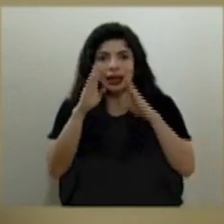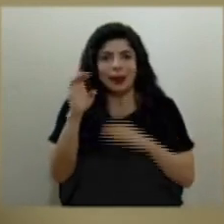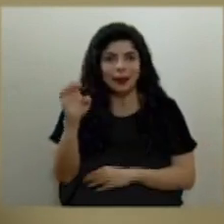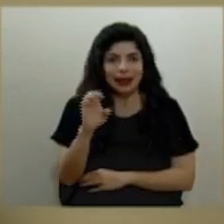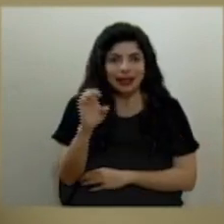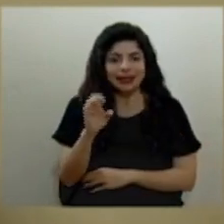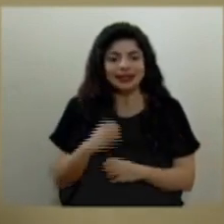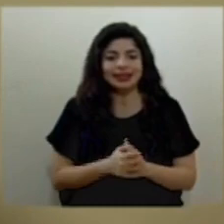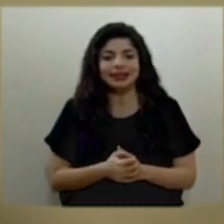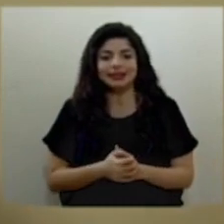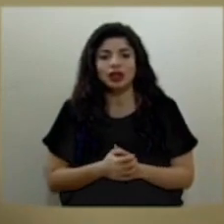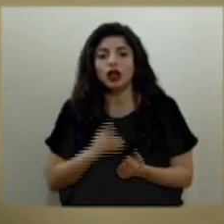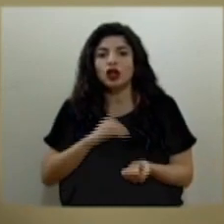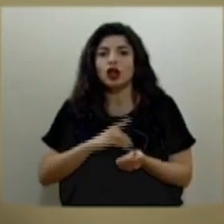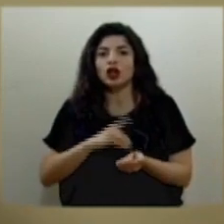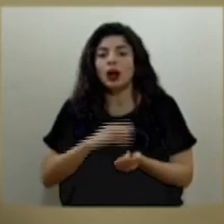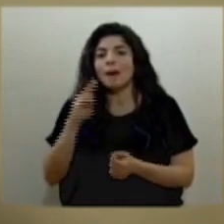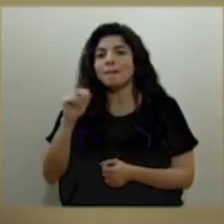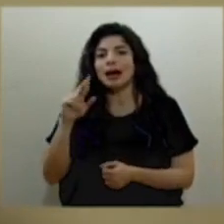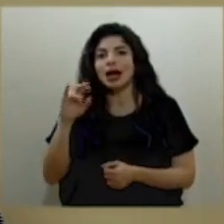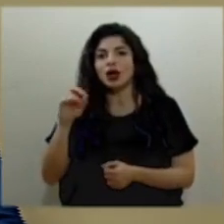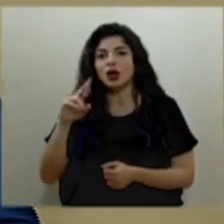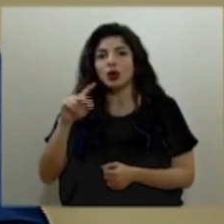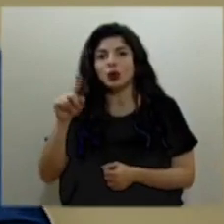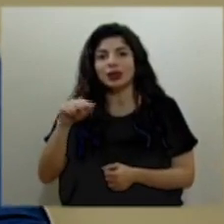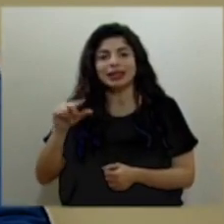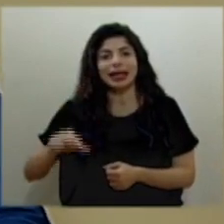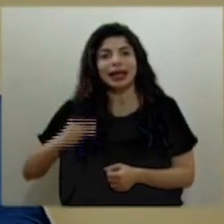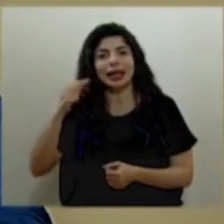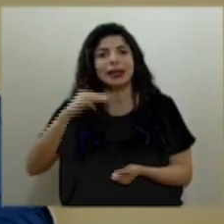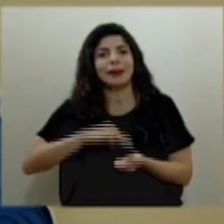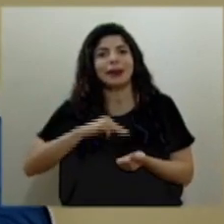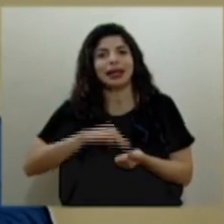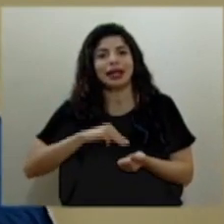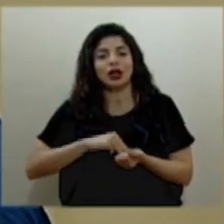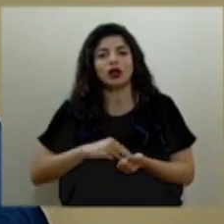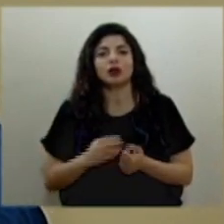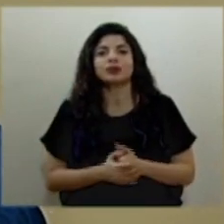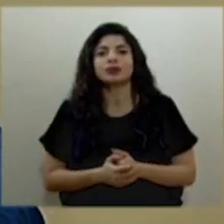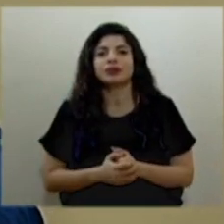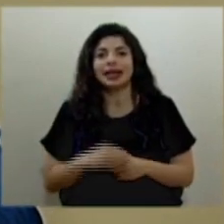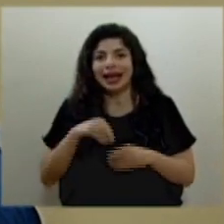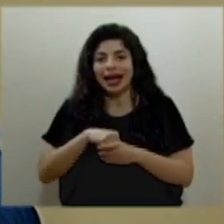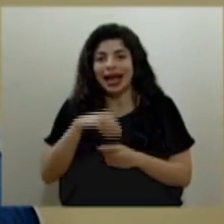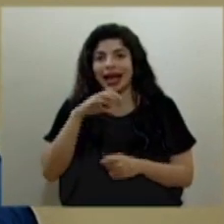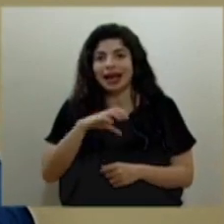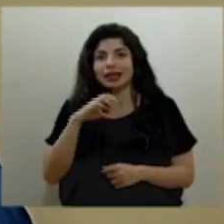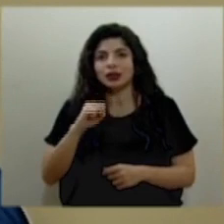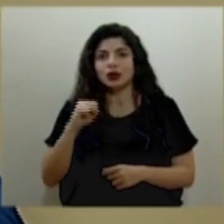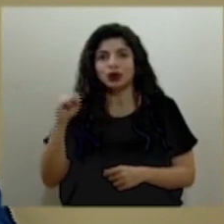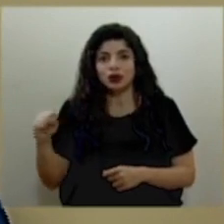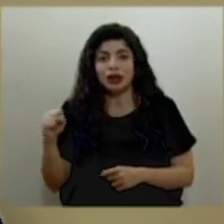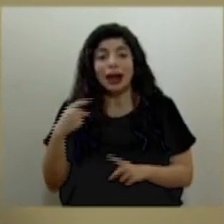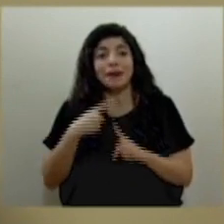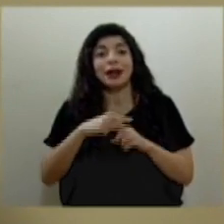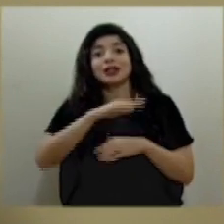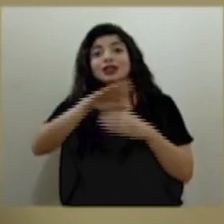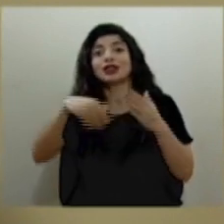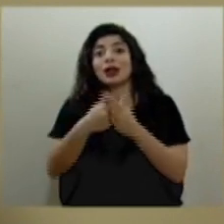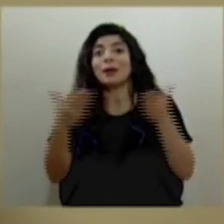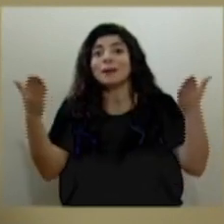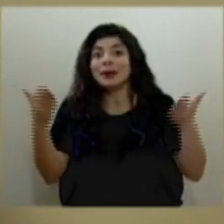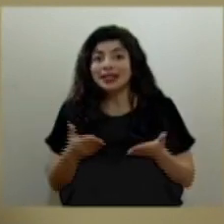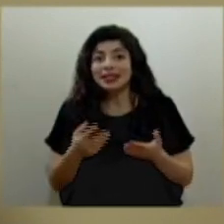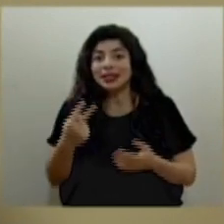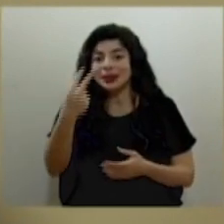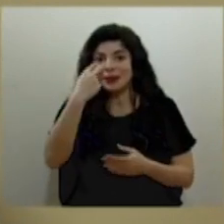Emergencias, al doctor Mario Ruiz, gerente médico de la Caja Costarricense de Seguro Social, a todos los presentes, a los que siguen